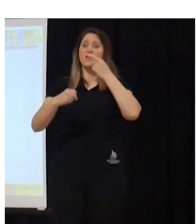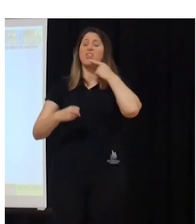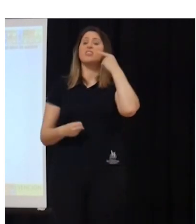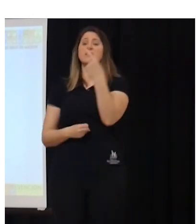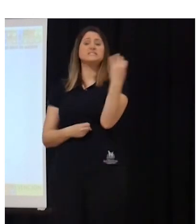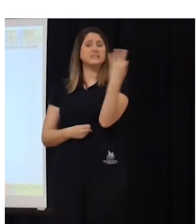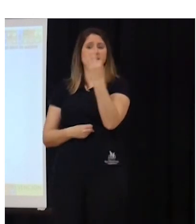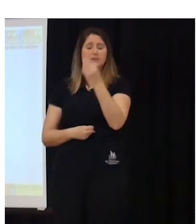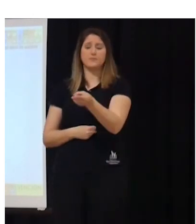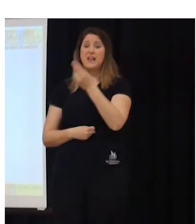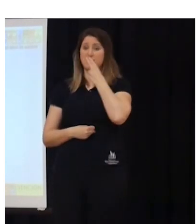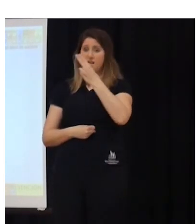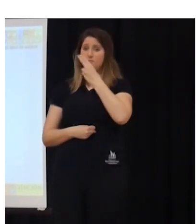tabaco